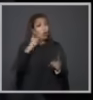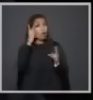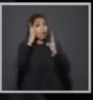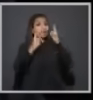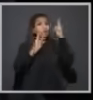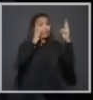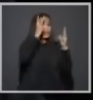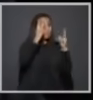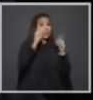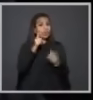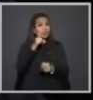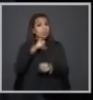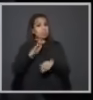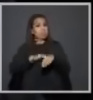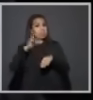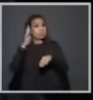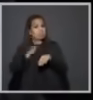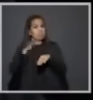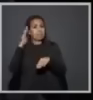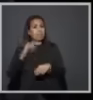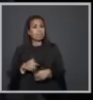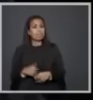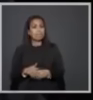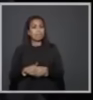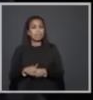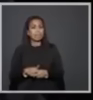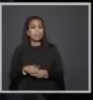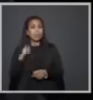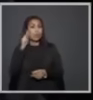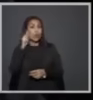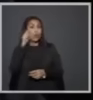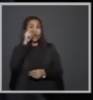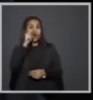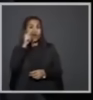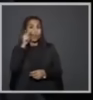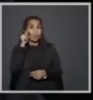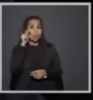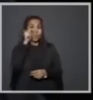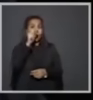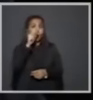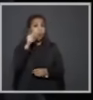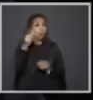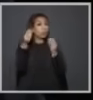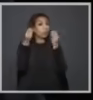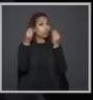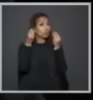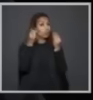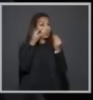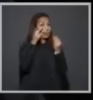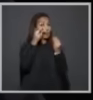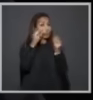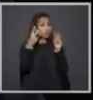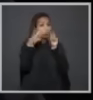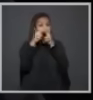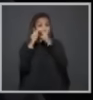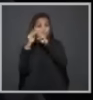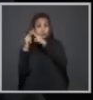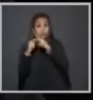vez. Entonces me toca ir a regiones donde hay mucha violencia.